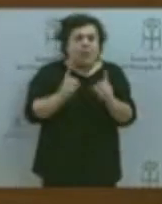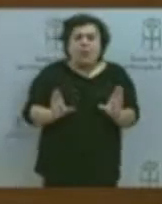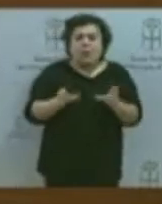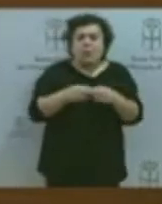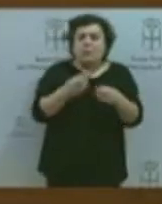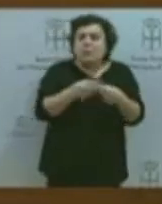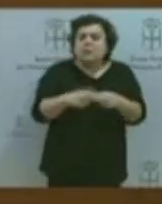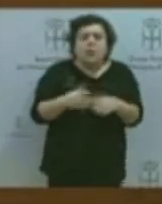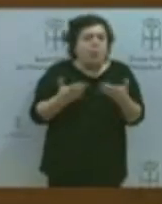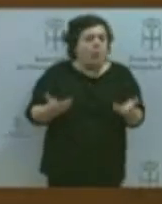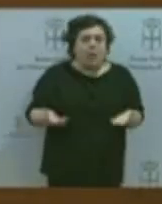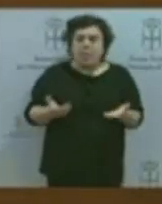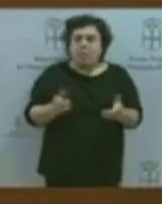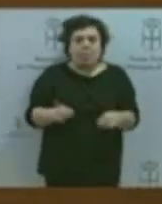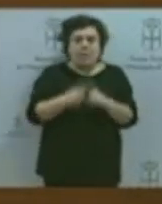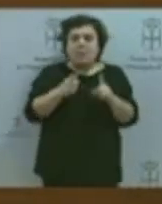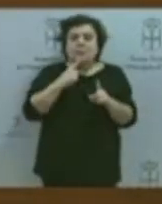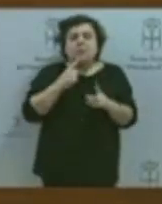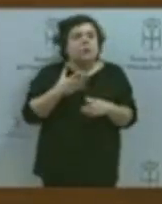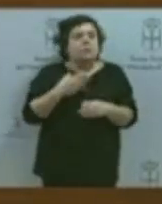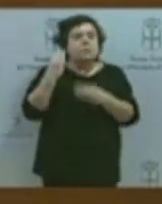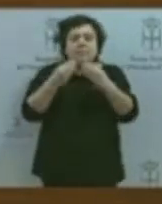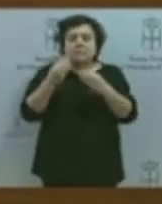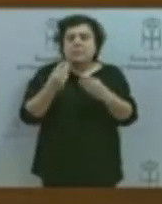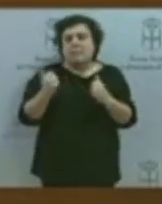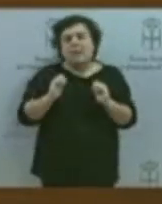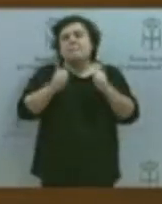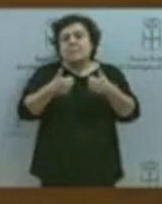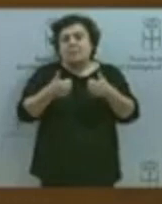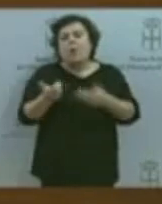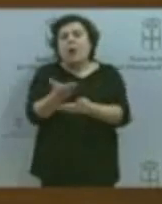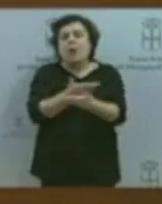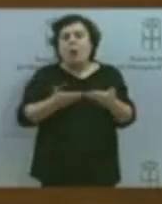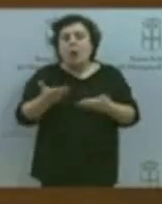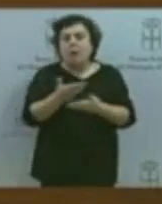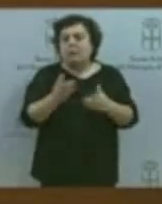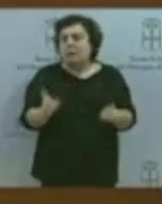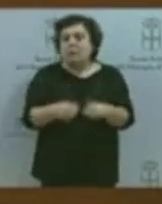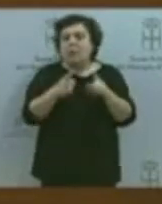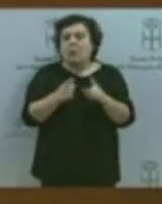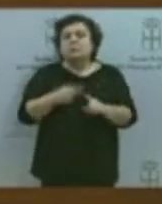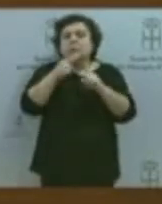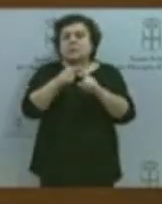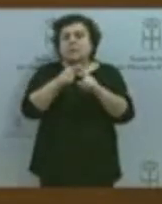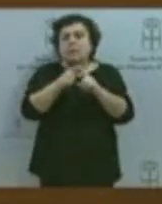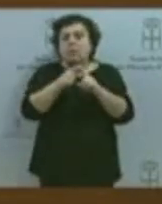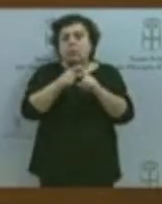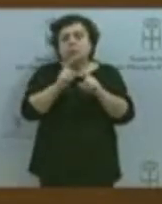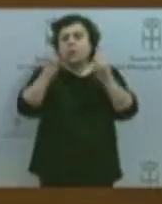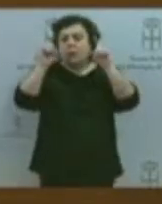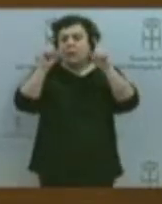colaborar independientemente para la mejora de la educación, independientemente del partido político en el que se esté. Y mire, cosas